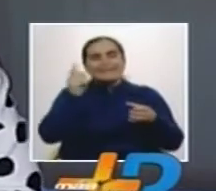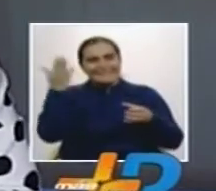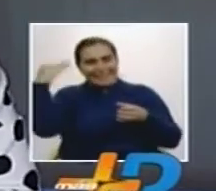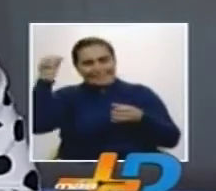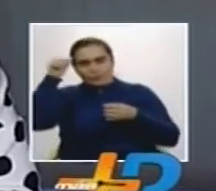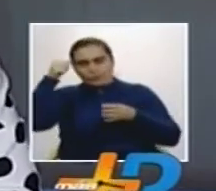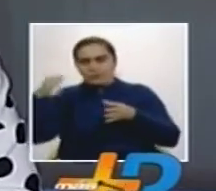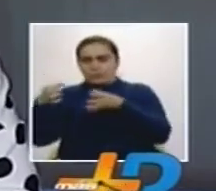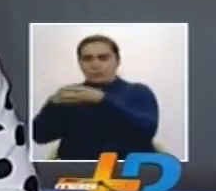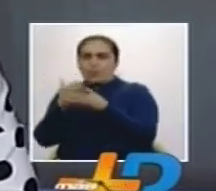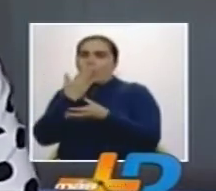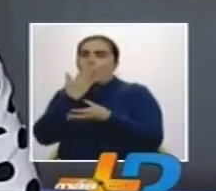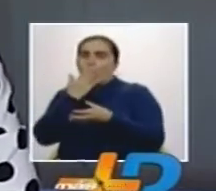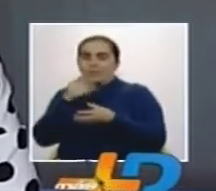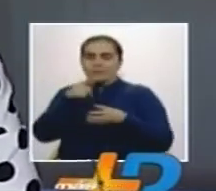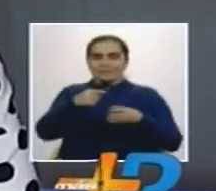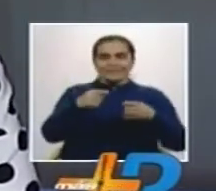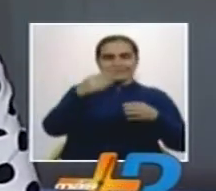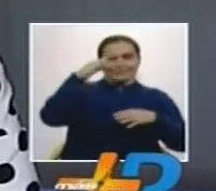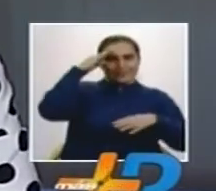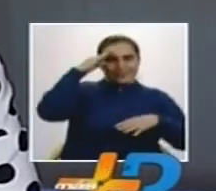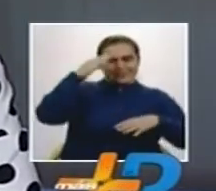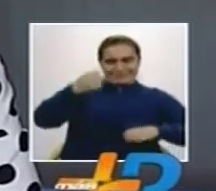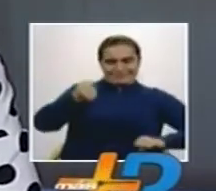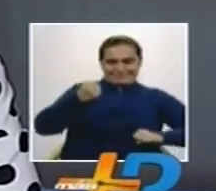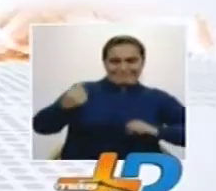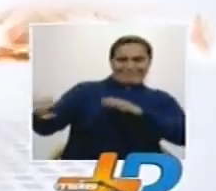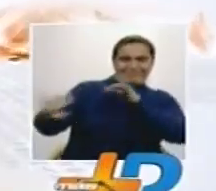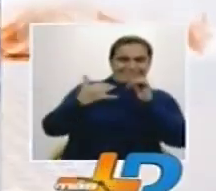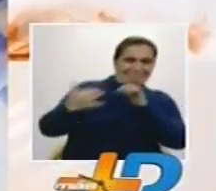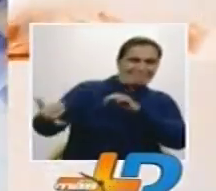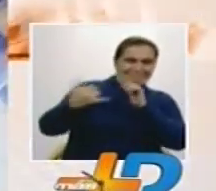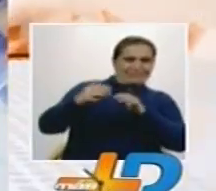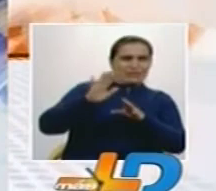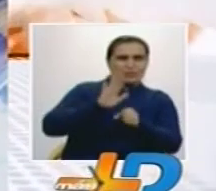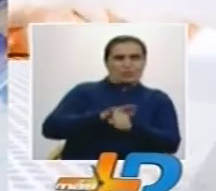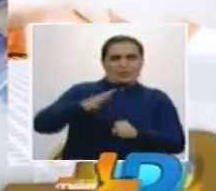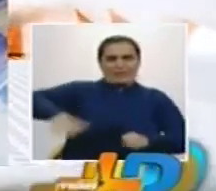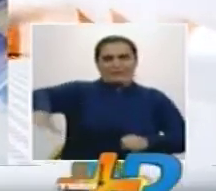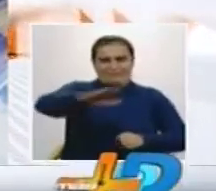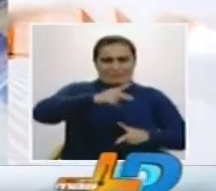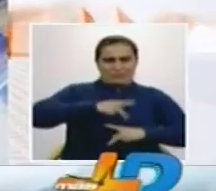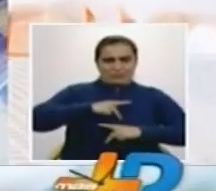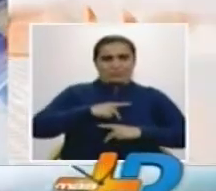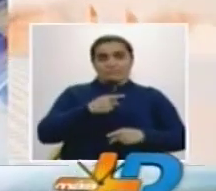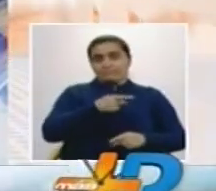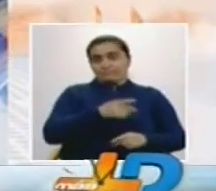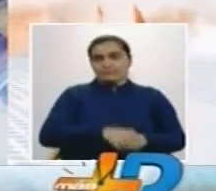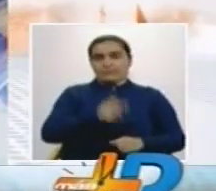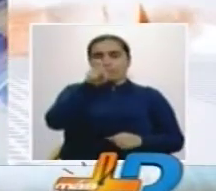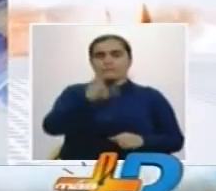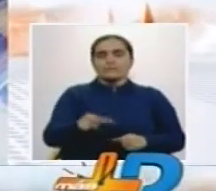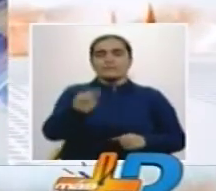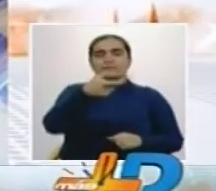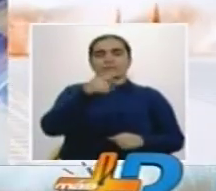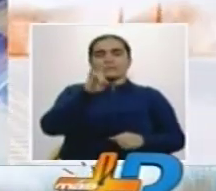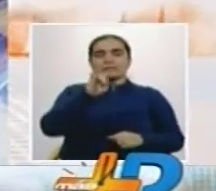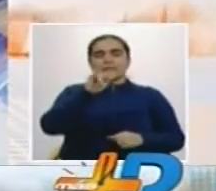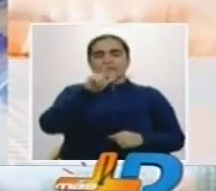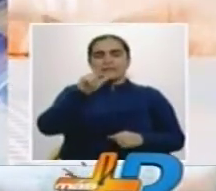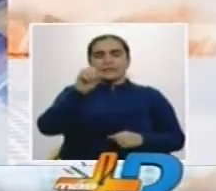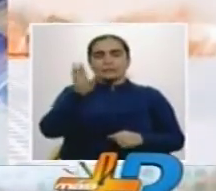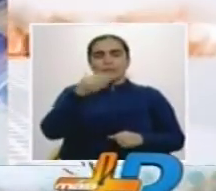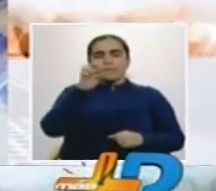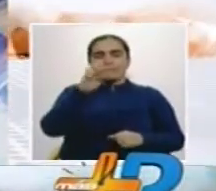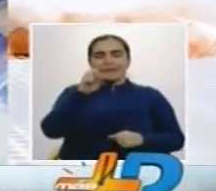El director de la policía y el ministro del Interior se refirieron al caso. La muerte de Guillermo Paví se produjo en la hacienda